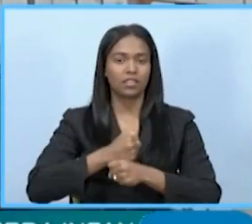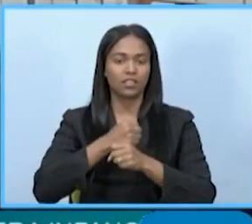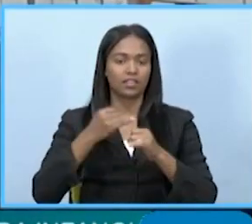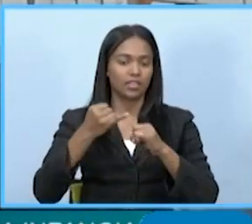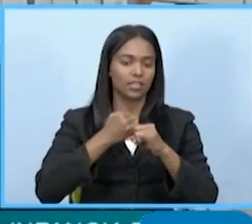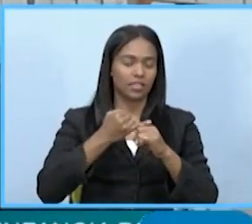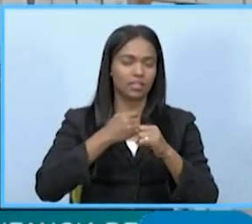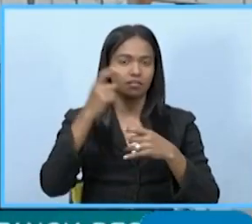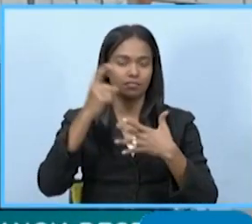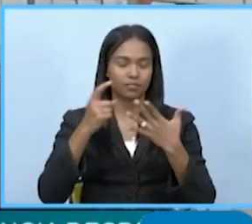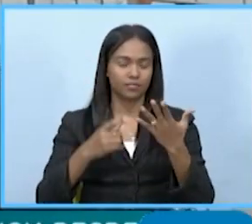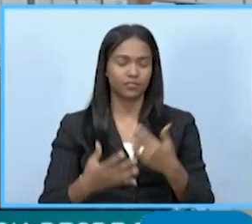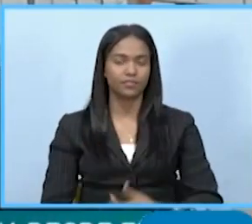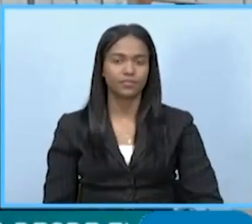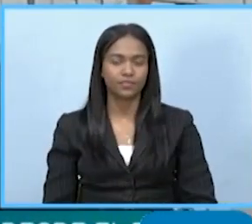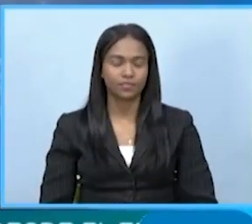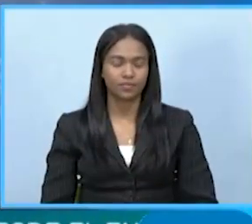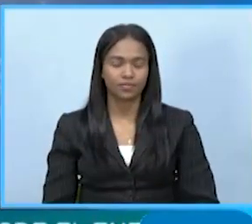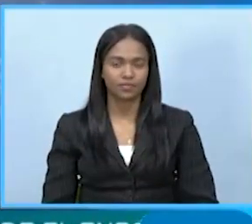ingenieros industriales.